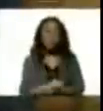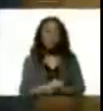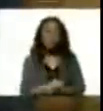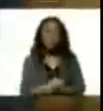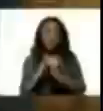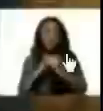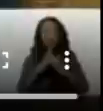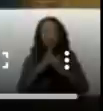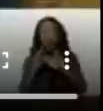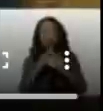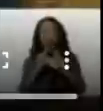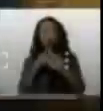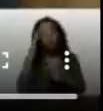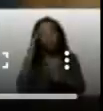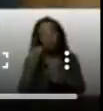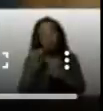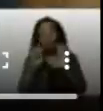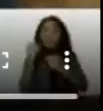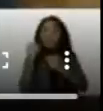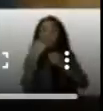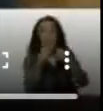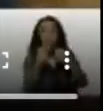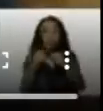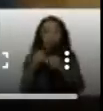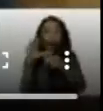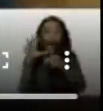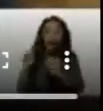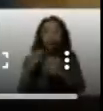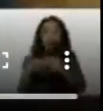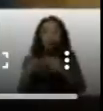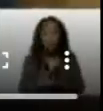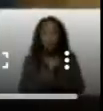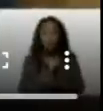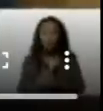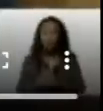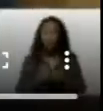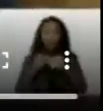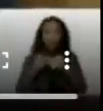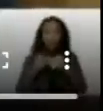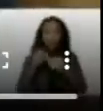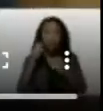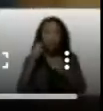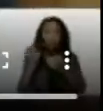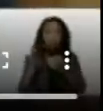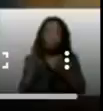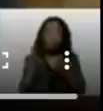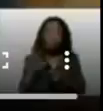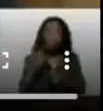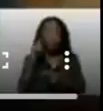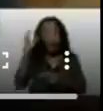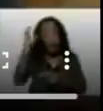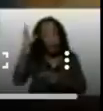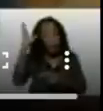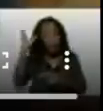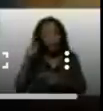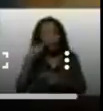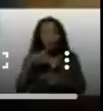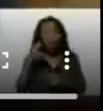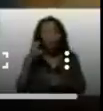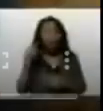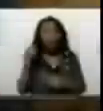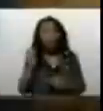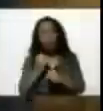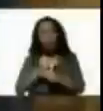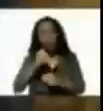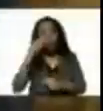Todos los que conocen, bueno, 8 veces, como un niño de 8 años, la experticia, la capacidad de nuestros oficiales y nuestro